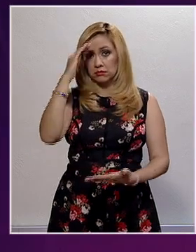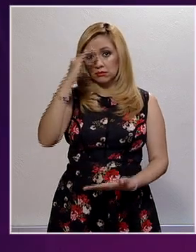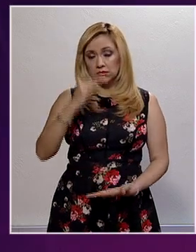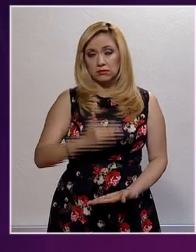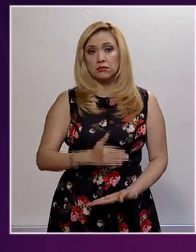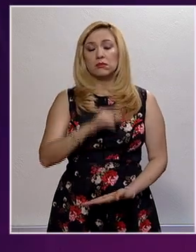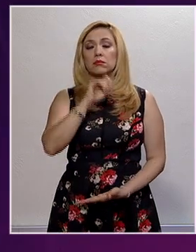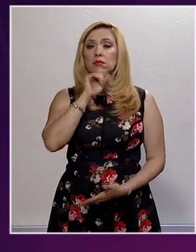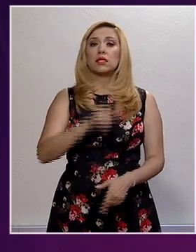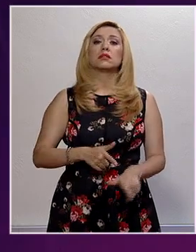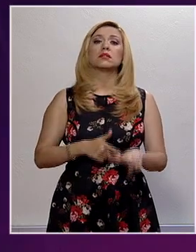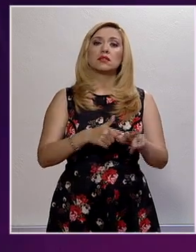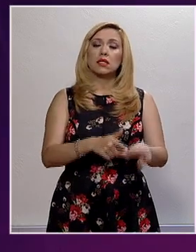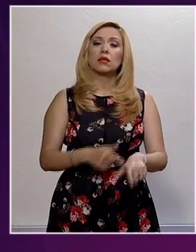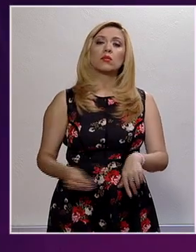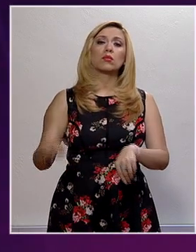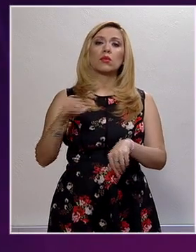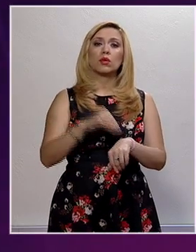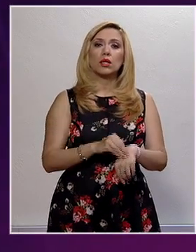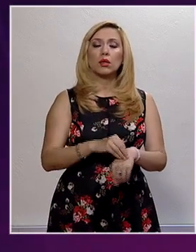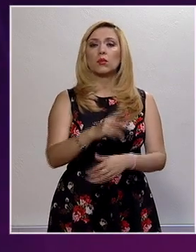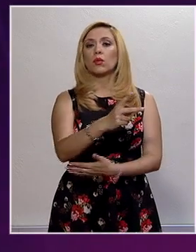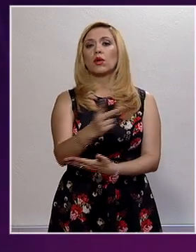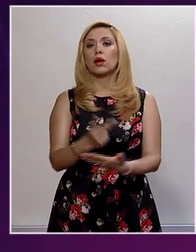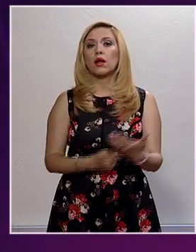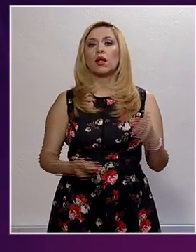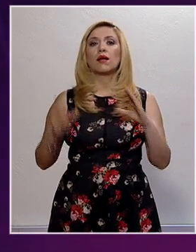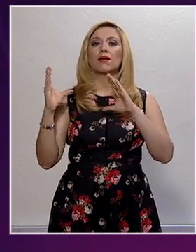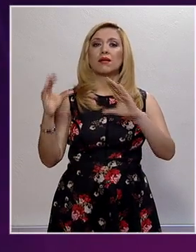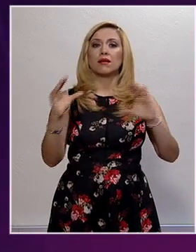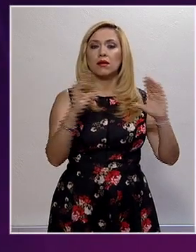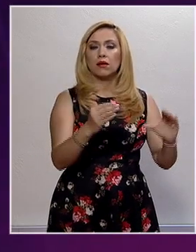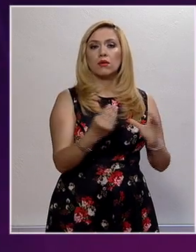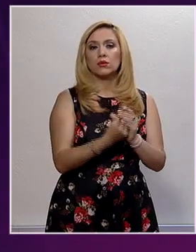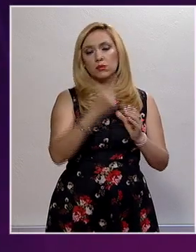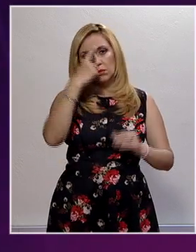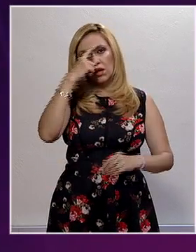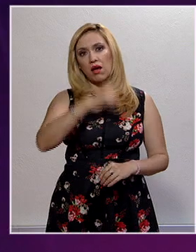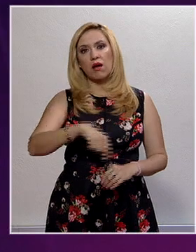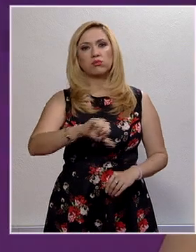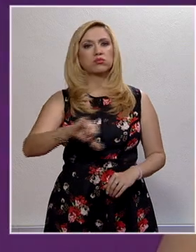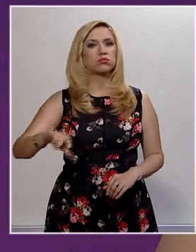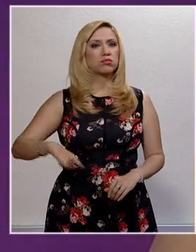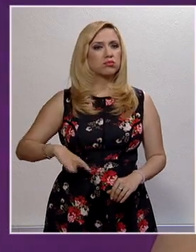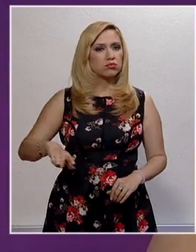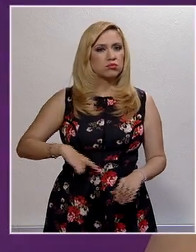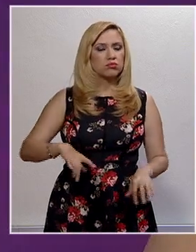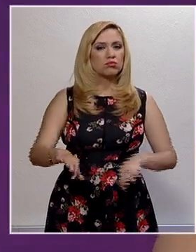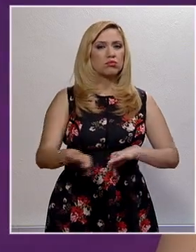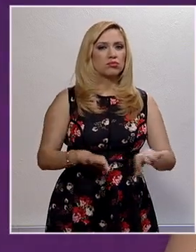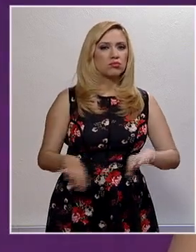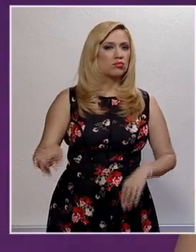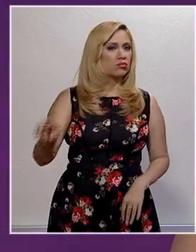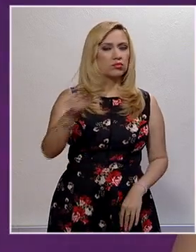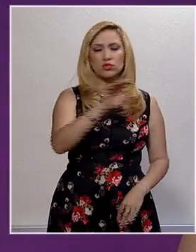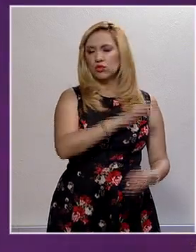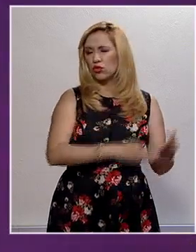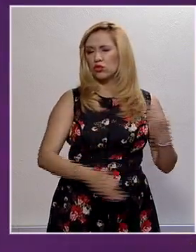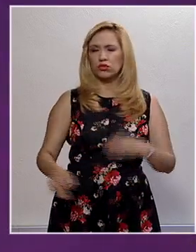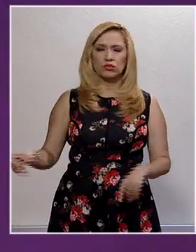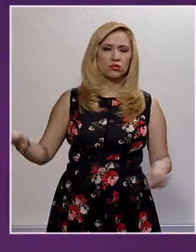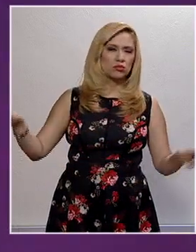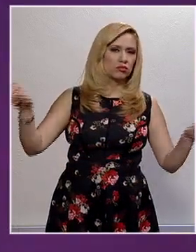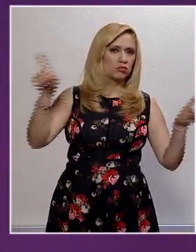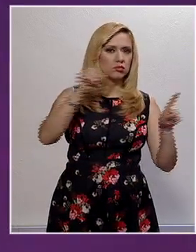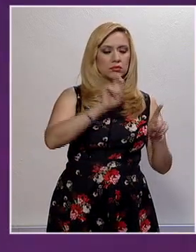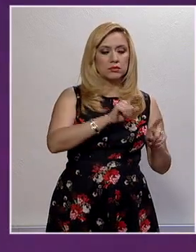También continuar implementando programas de capacitación para funcionarios públicos, para operadores de justicia, todos los operadores de justicia, desde